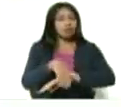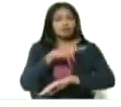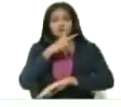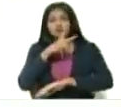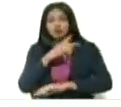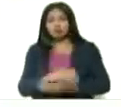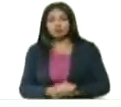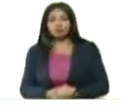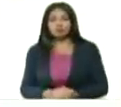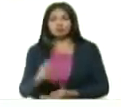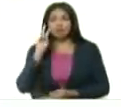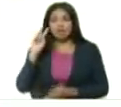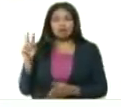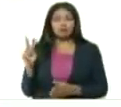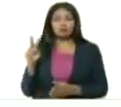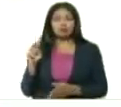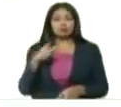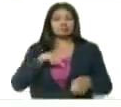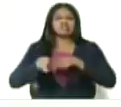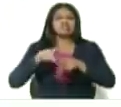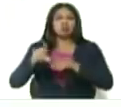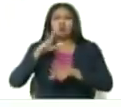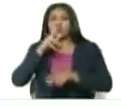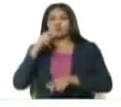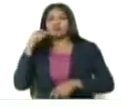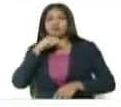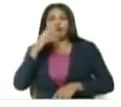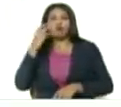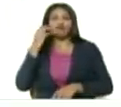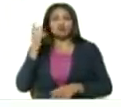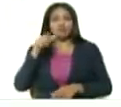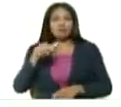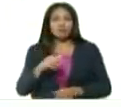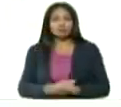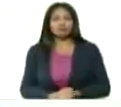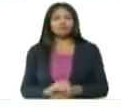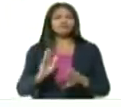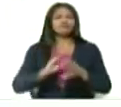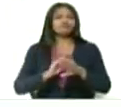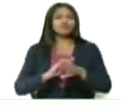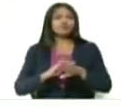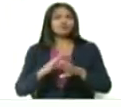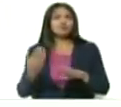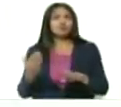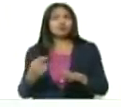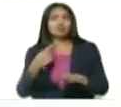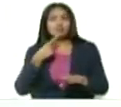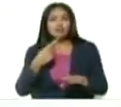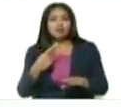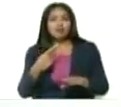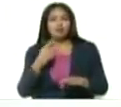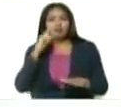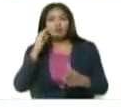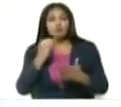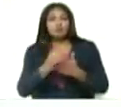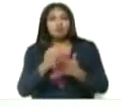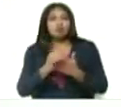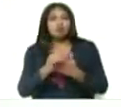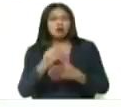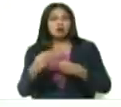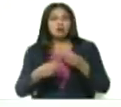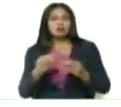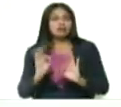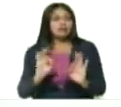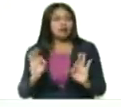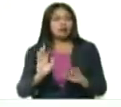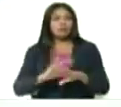una crítica muy dura al gobierno de Iván Duque porque, bueno, dijeron que no van a hacer más pruebas. Tiene una crisis